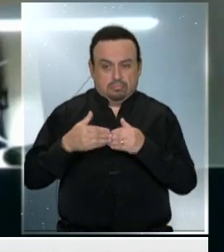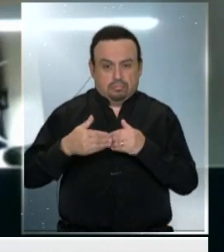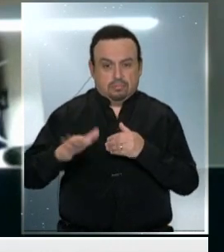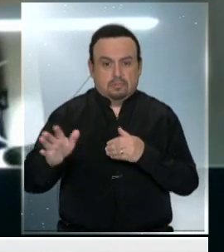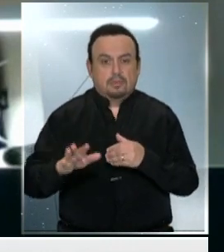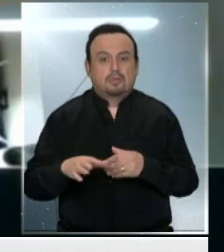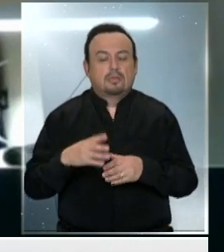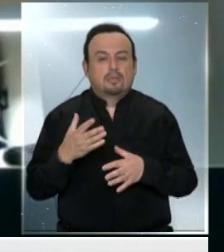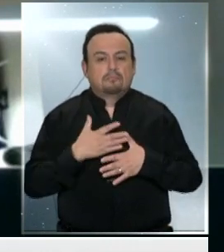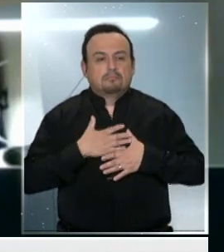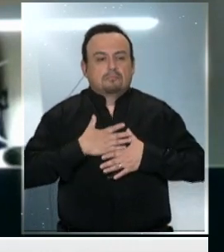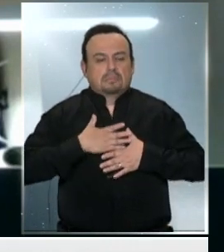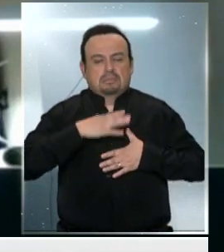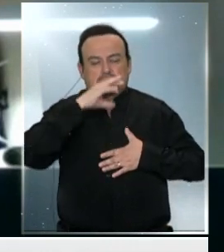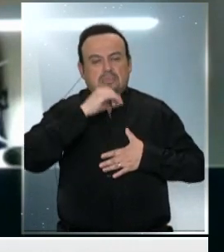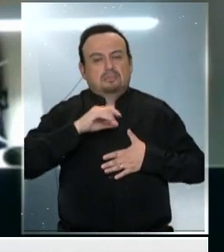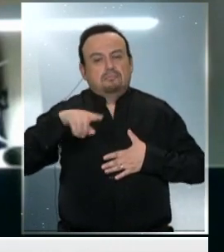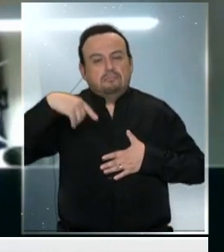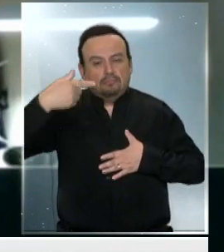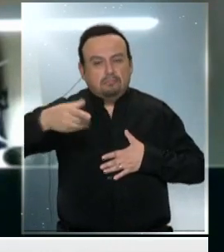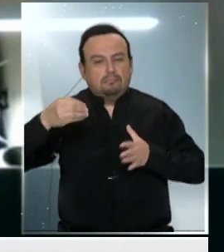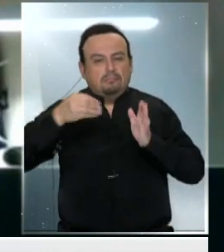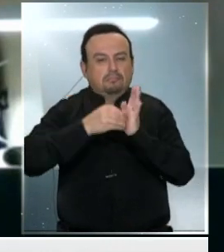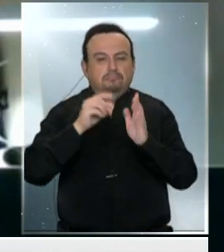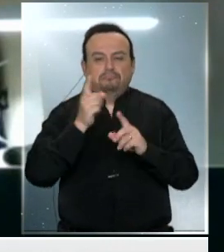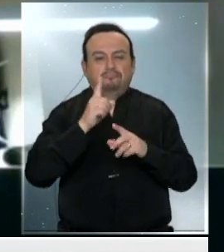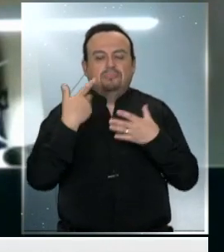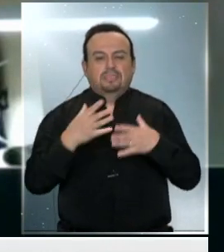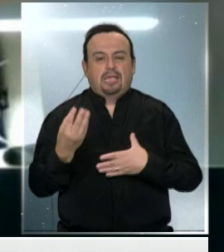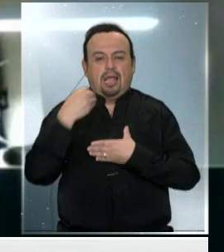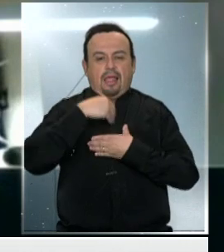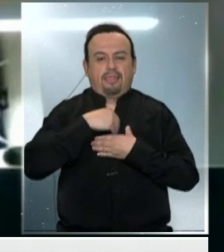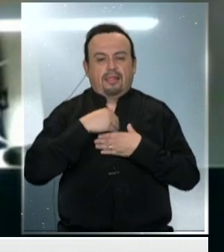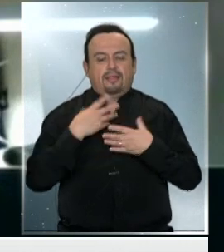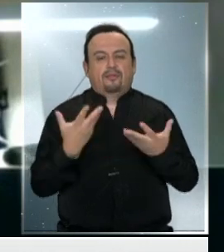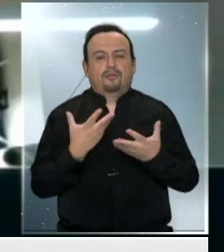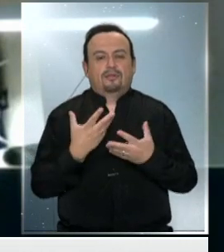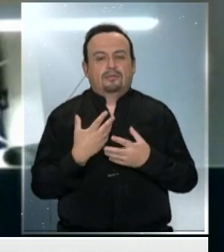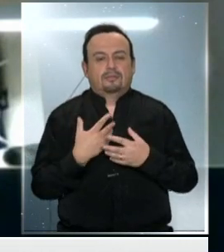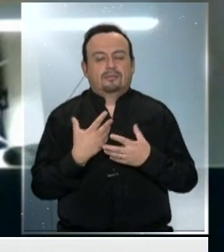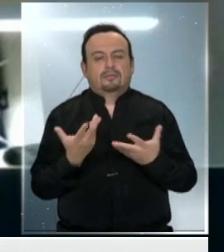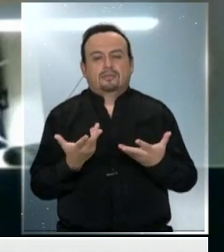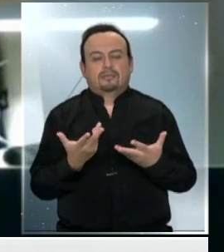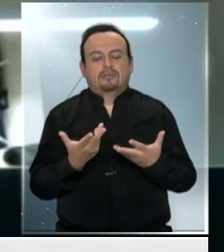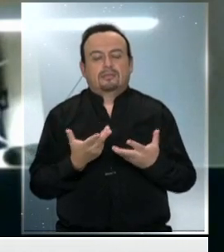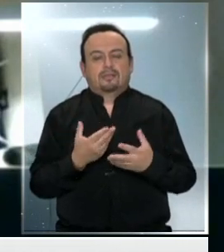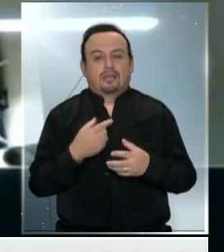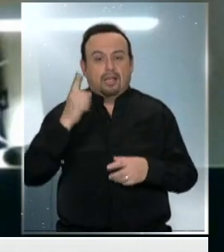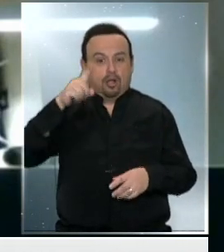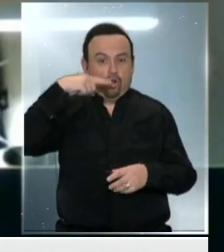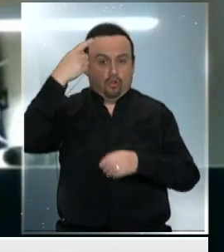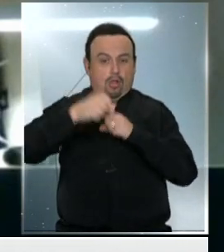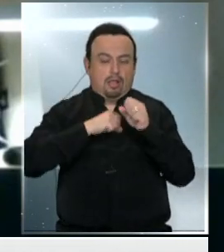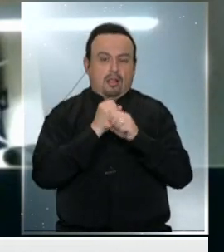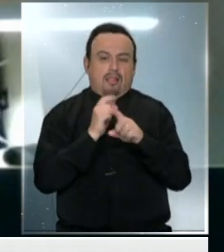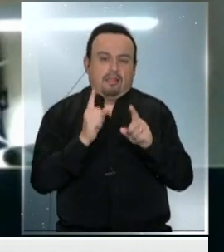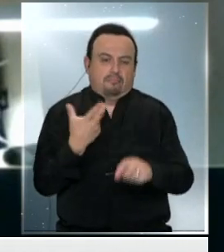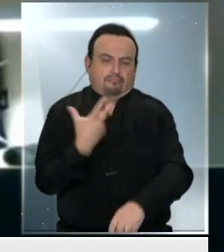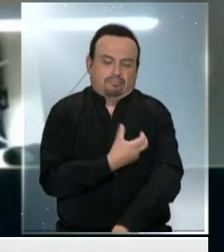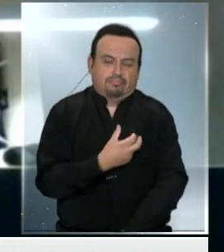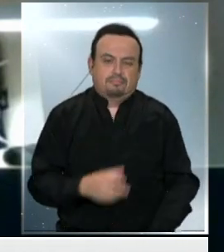virus sincicial respiratorio, es difícil que tengas sincicial respiratorio nuevamente en el año. Al otro año puede indudablemente variar la